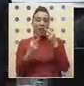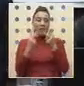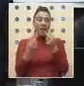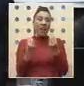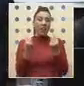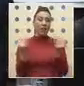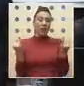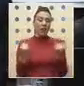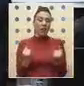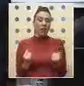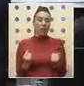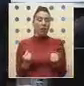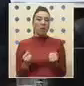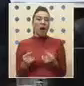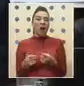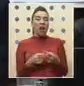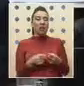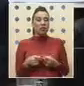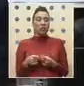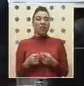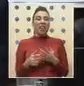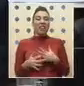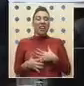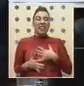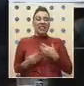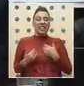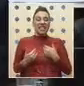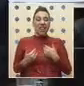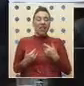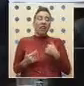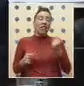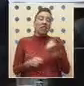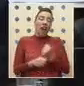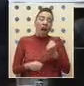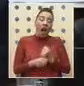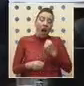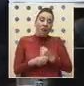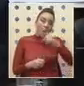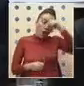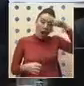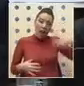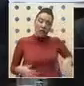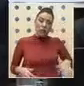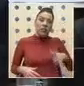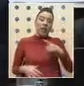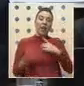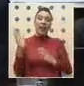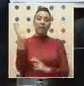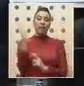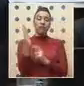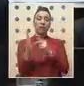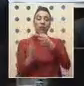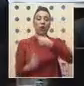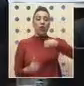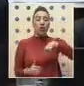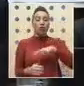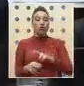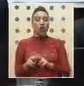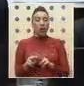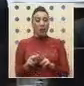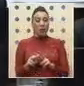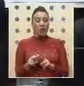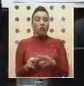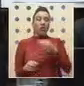adecuadamente a un grupo en la sociedad que se siente vulnerable, que con su esfuerzo y su trabajo esperan poder salir adelante y donde nosotros lo que hemos